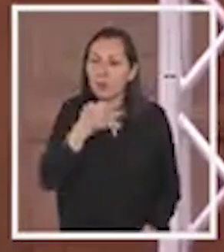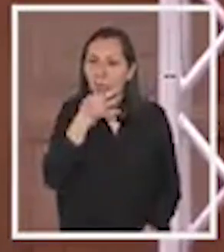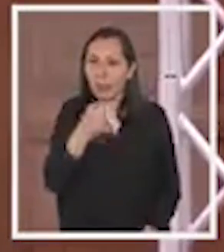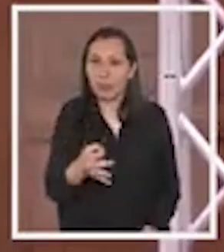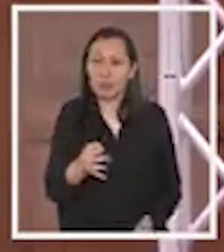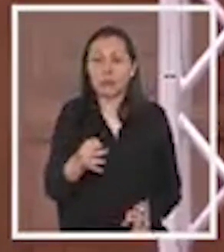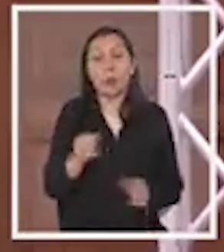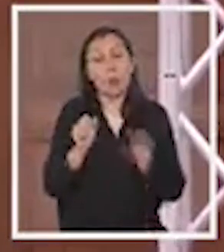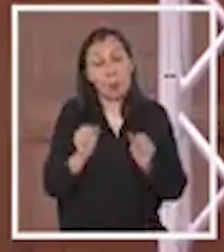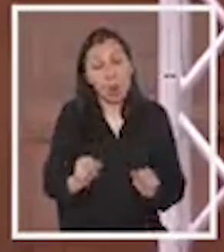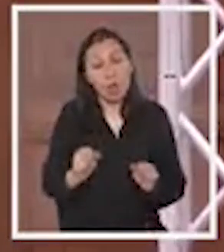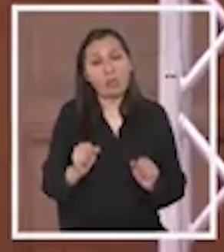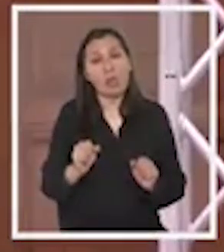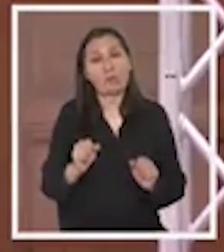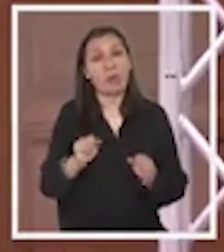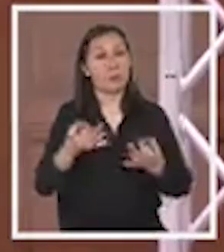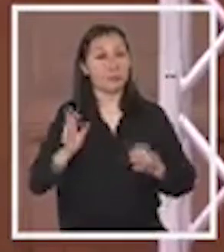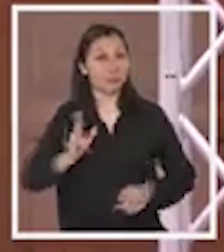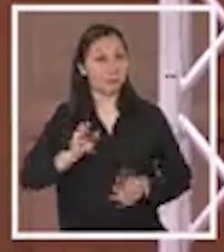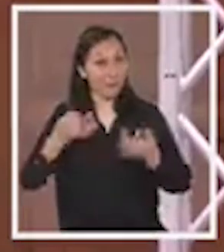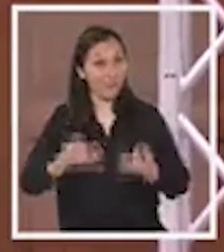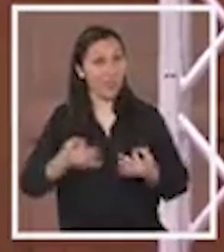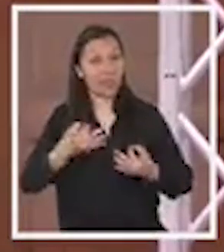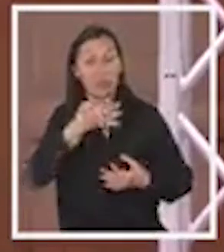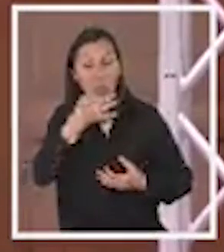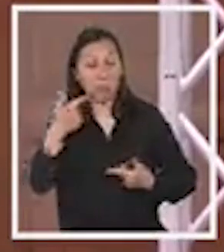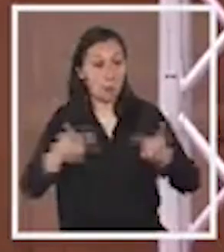también puede ser políticamente no tan correcto, pero